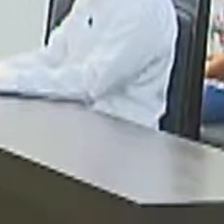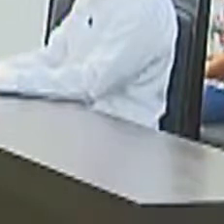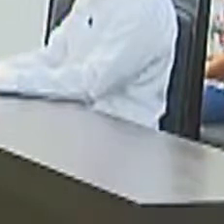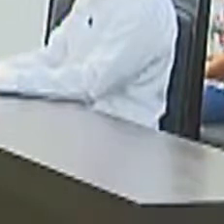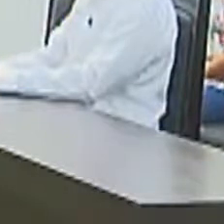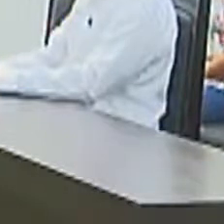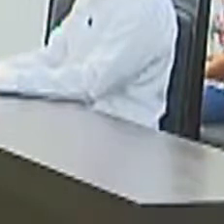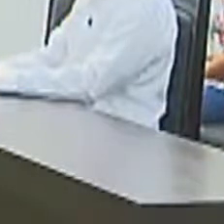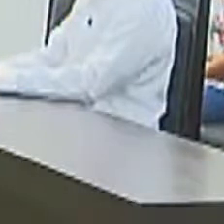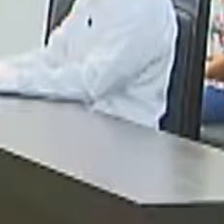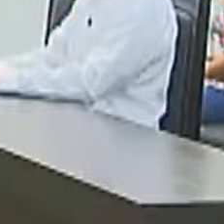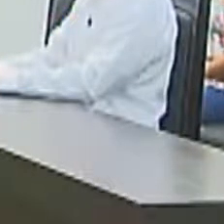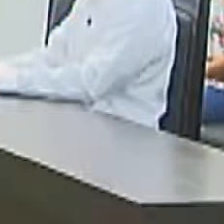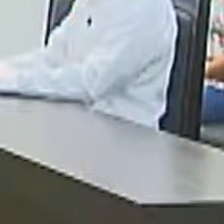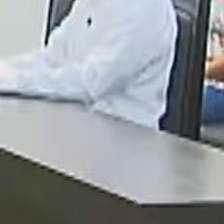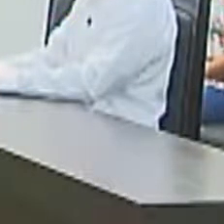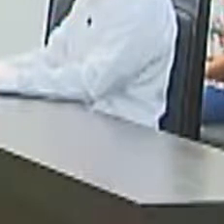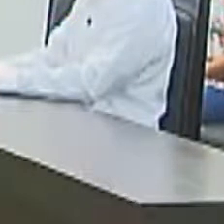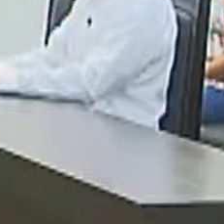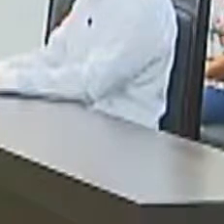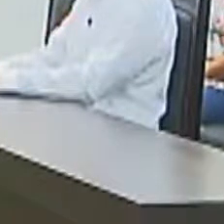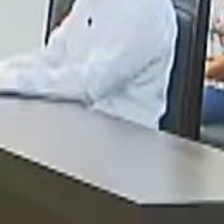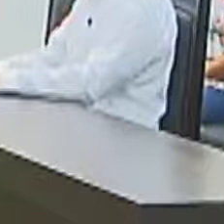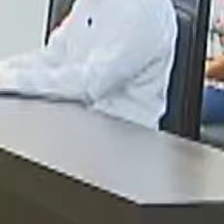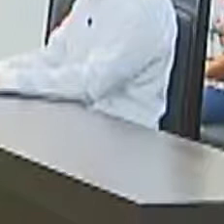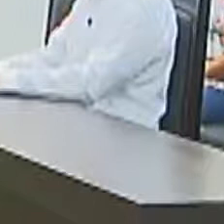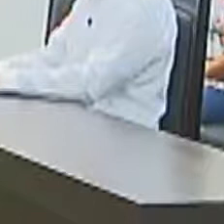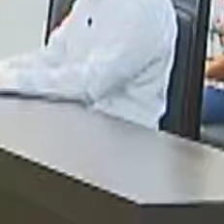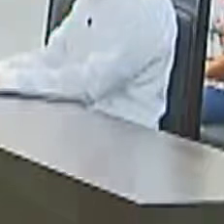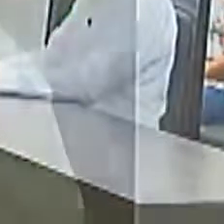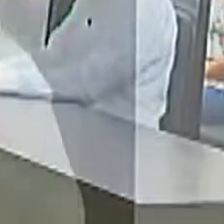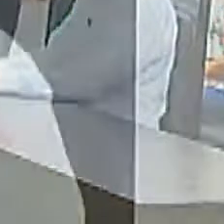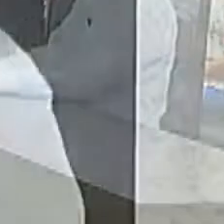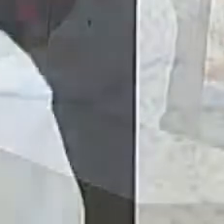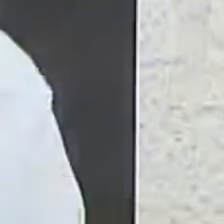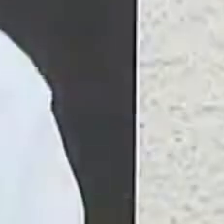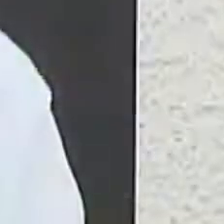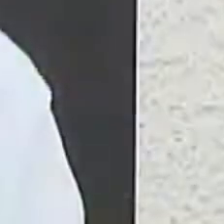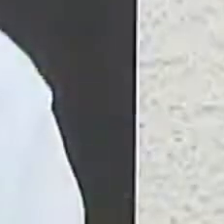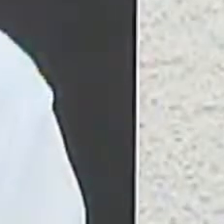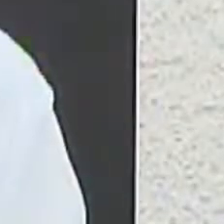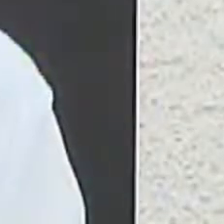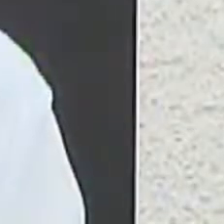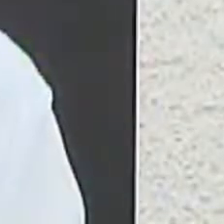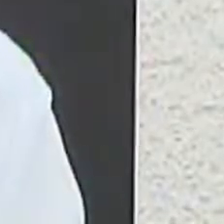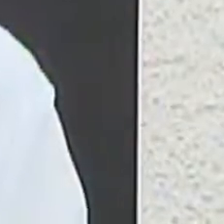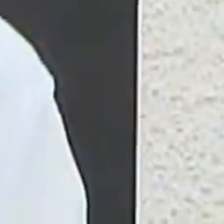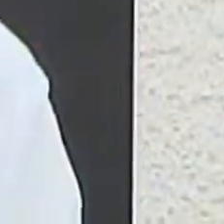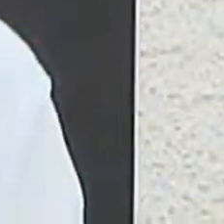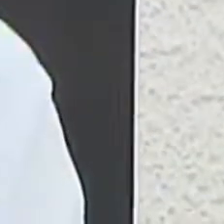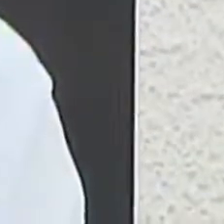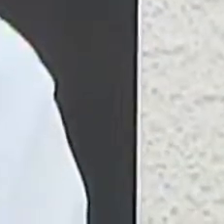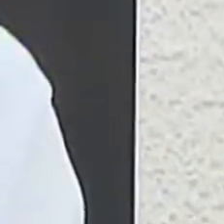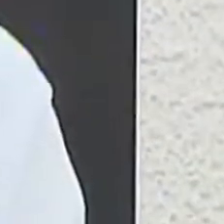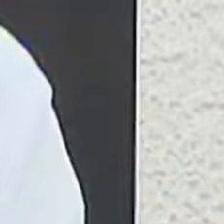del quinto informe de gobierno en atención a lo anterior se informa a esta comisión de justicia que el ciudadano doctor vicente